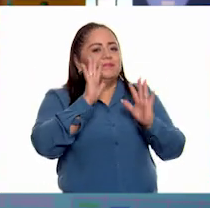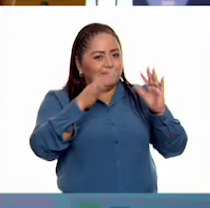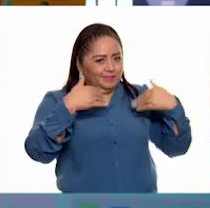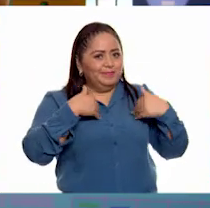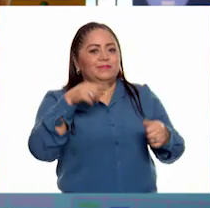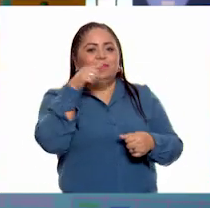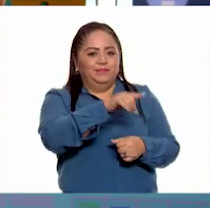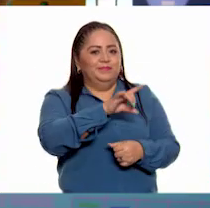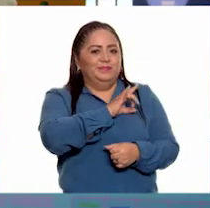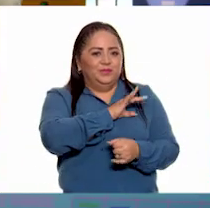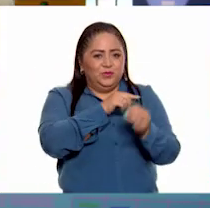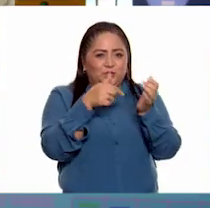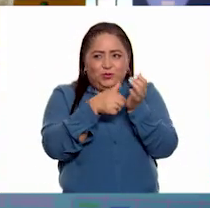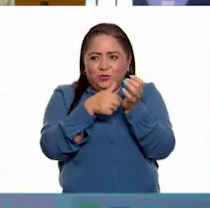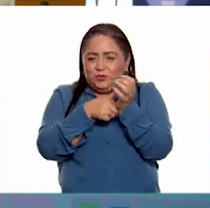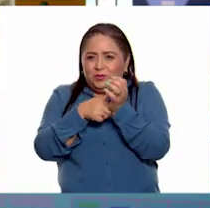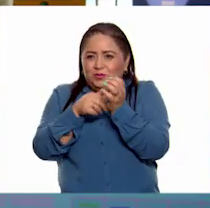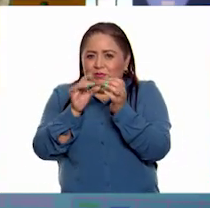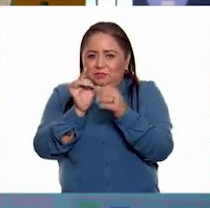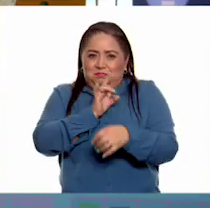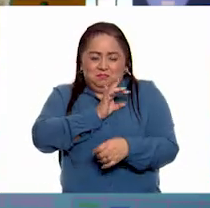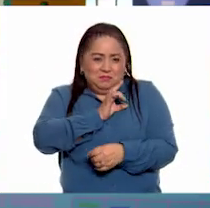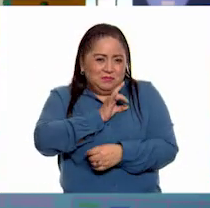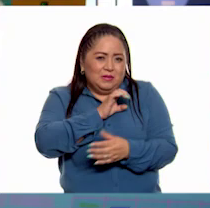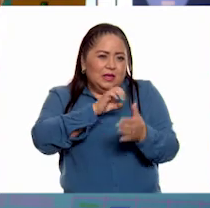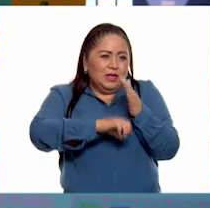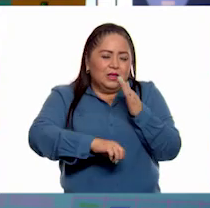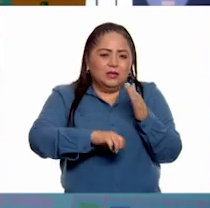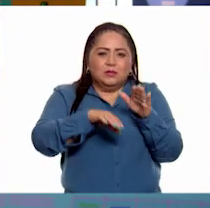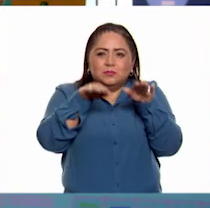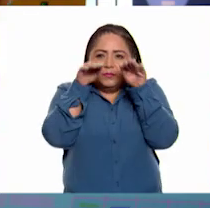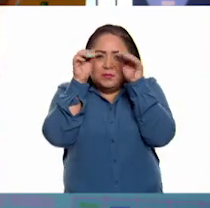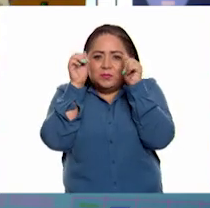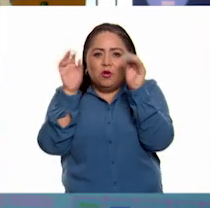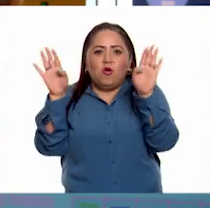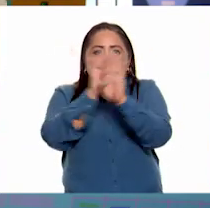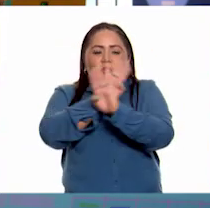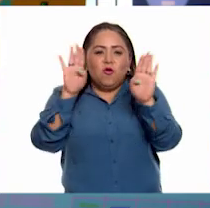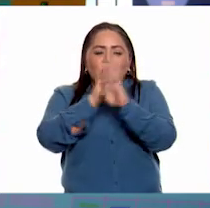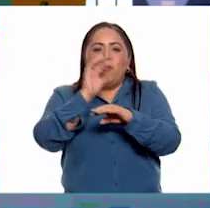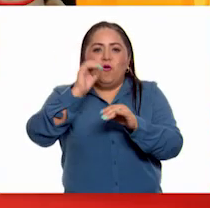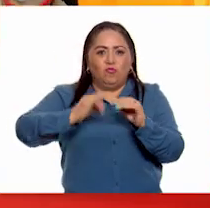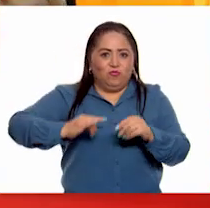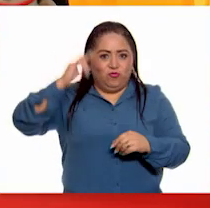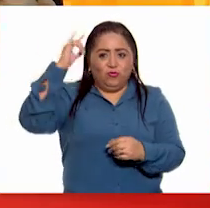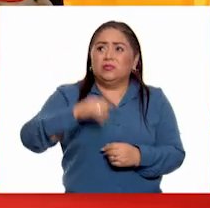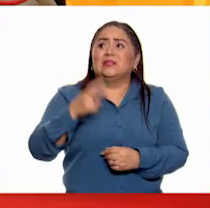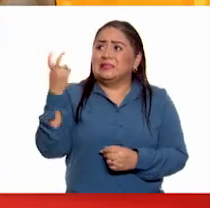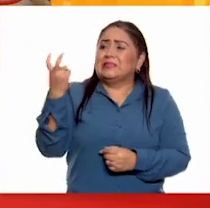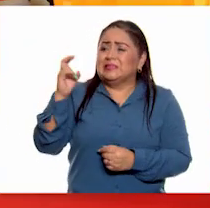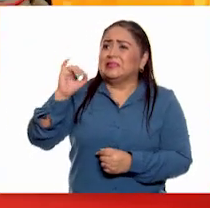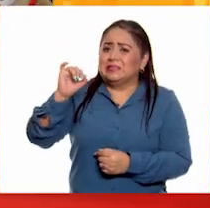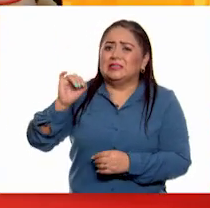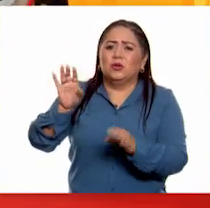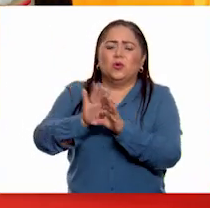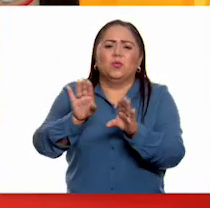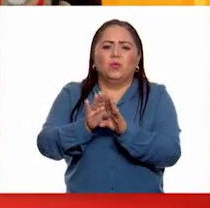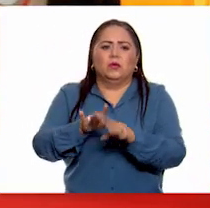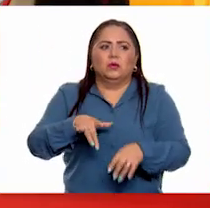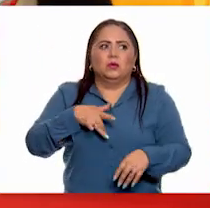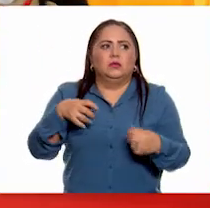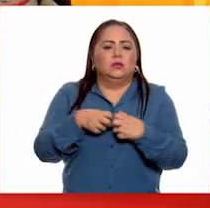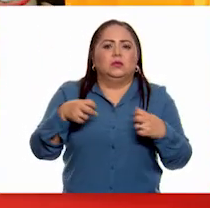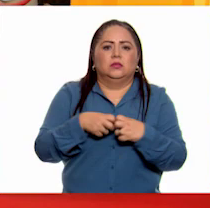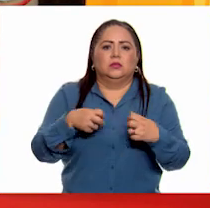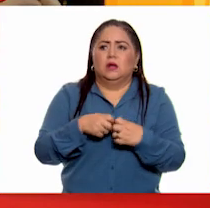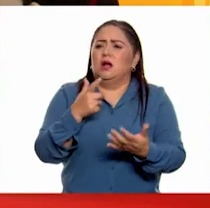Entonces, ¿te dan miedo los lugares reducidos como estar, por ejemplo, escondida dentro de un closet o un elevador? Sí, sí, como claustrofobia,